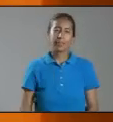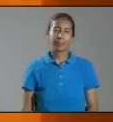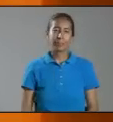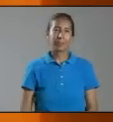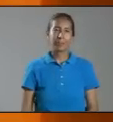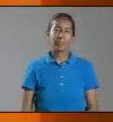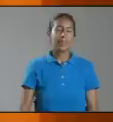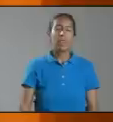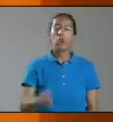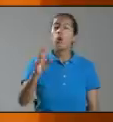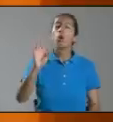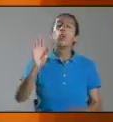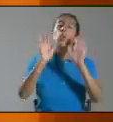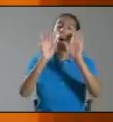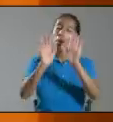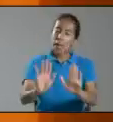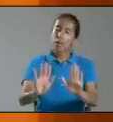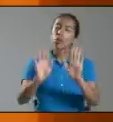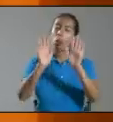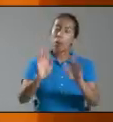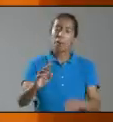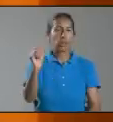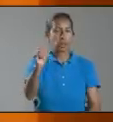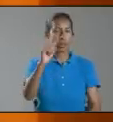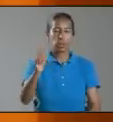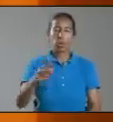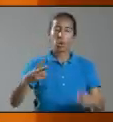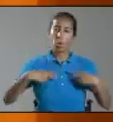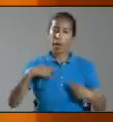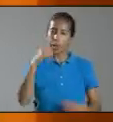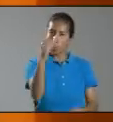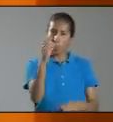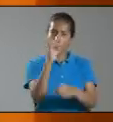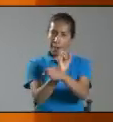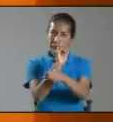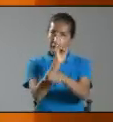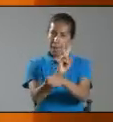Un momento, solo hay un evangelio, un señor, un bautismo, dice la Biblia.